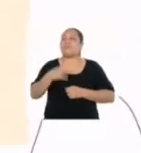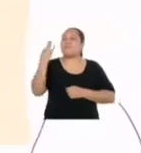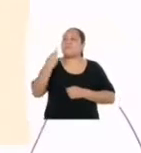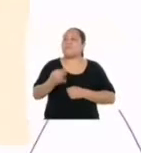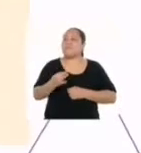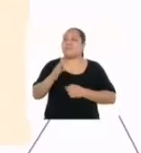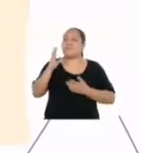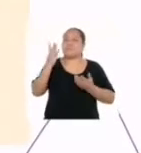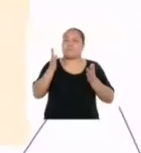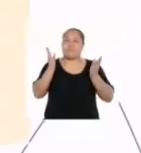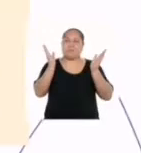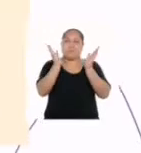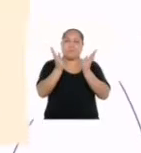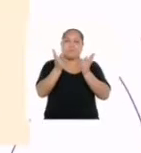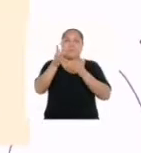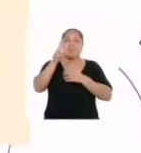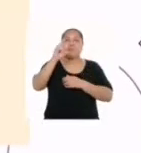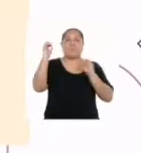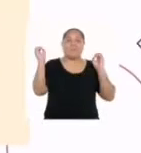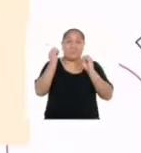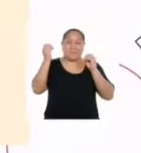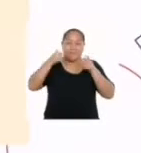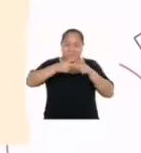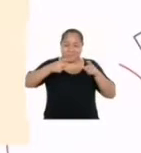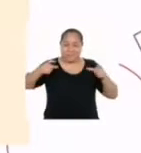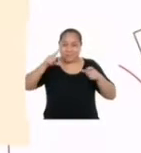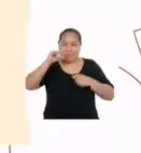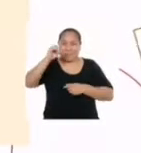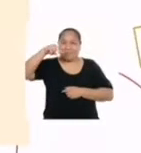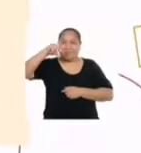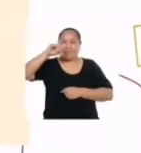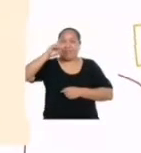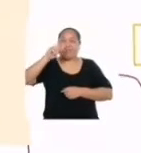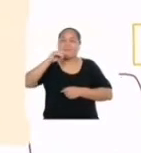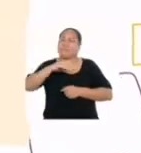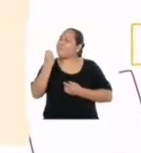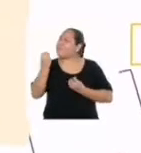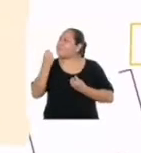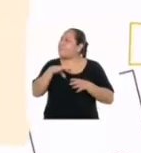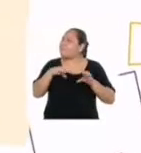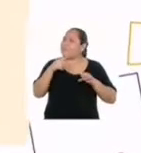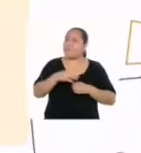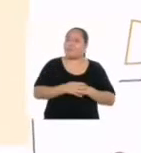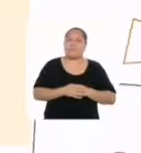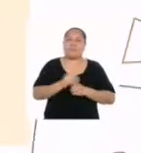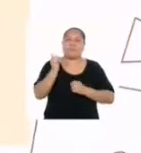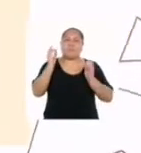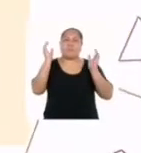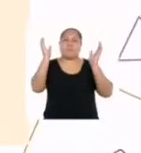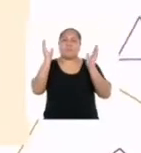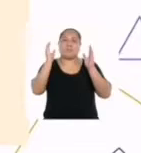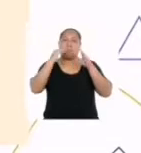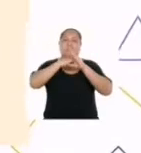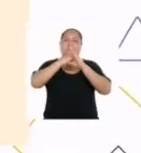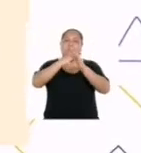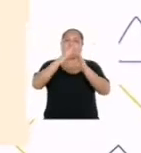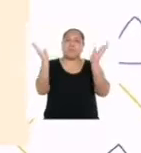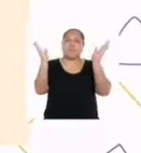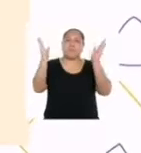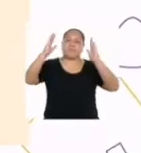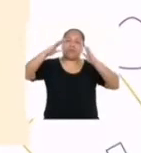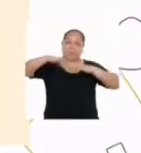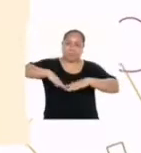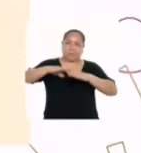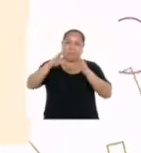Es verdad, como un lingote de oro. ¿Y por qué lo hacen así? Lo hacen de esa manera para evitar la caída de las paredes de la